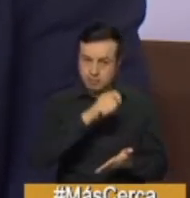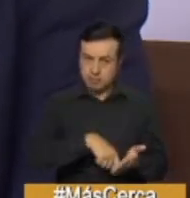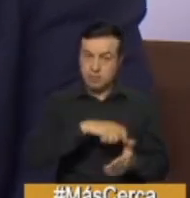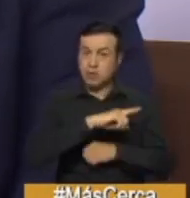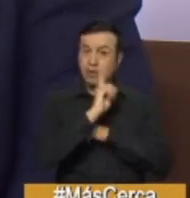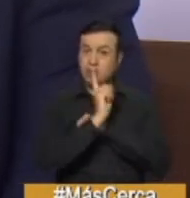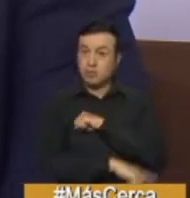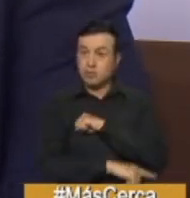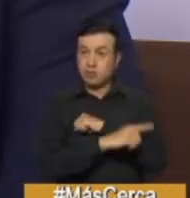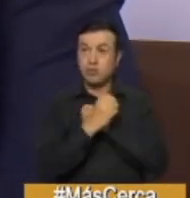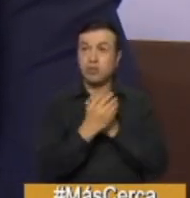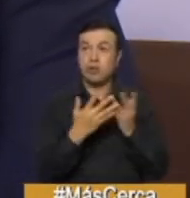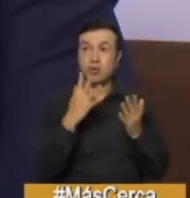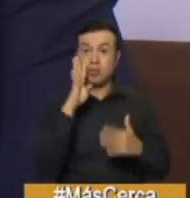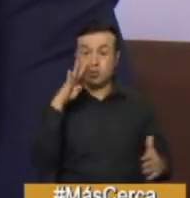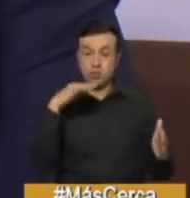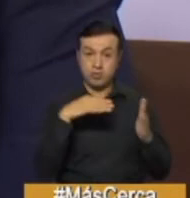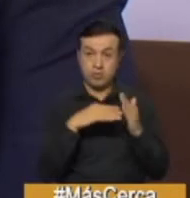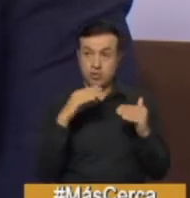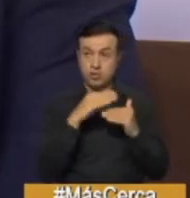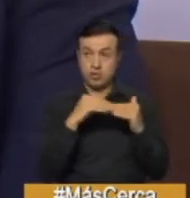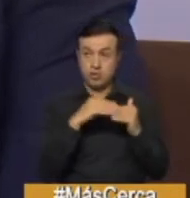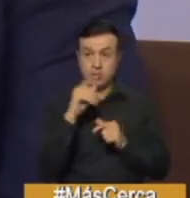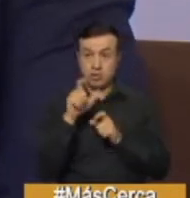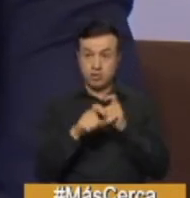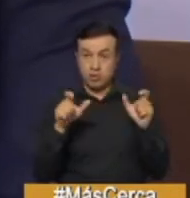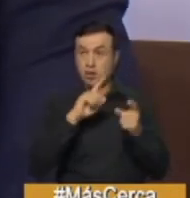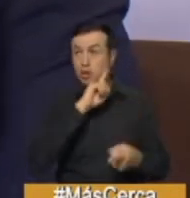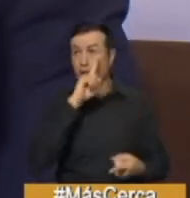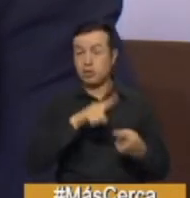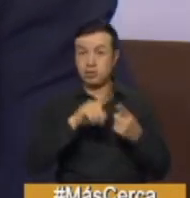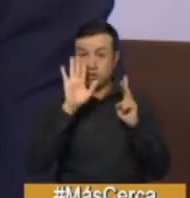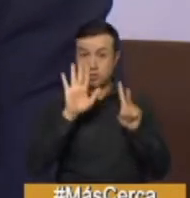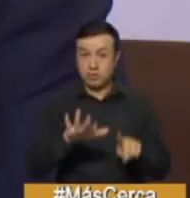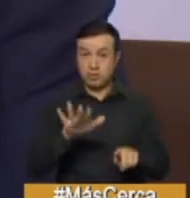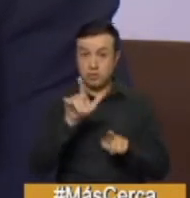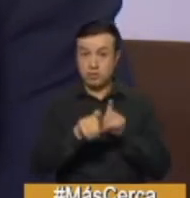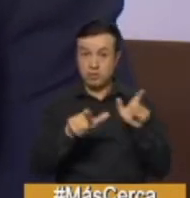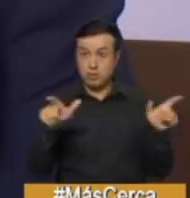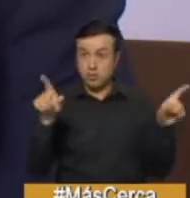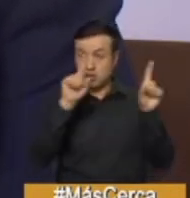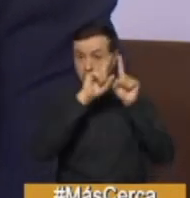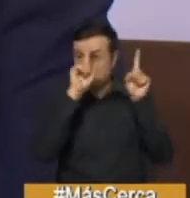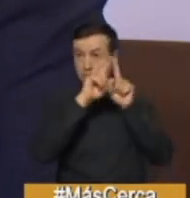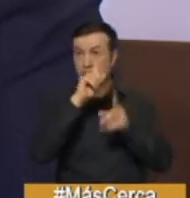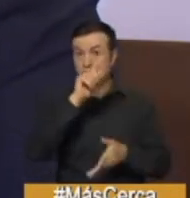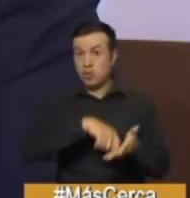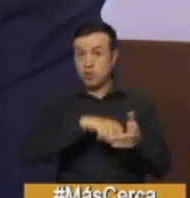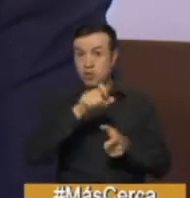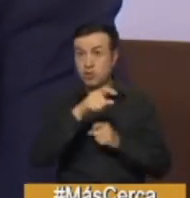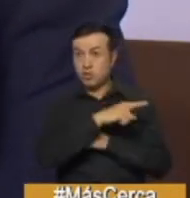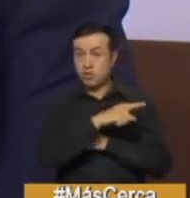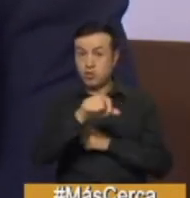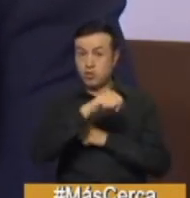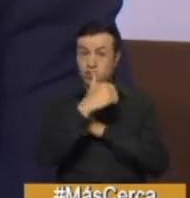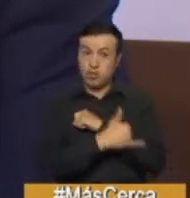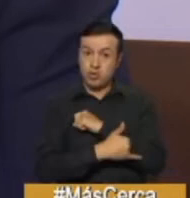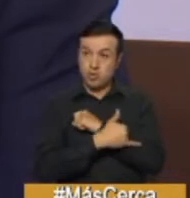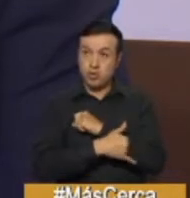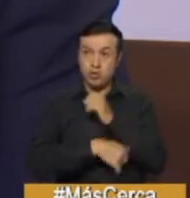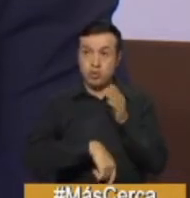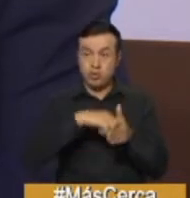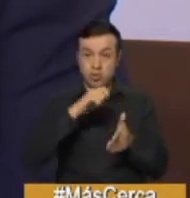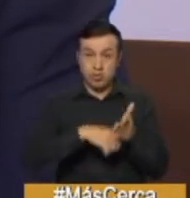sanciones van desde cuatro mil dólares para personas rurales hasta seis mil dólares a las personas jurídicas que contraten personas extranjeras sin